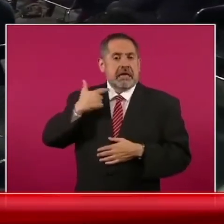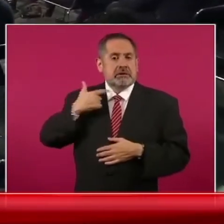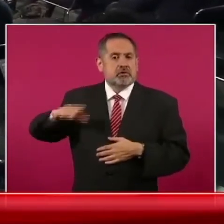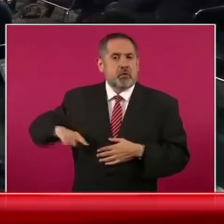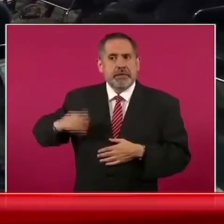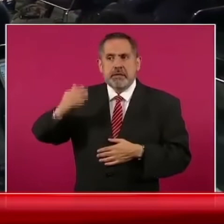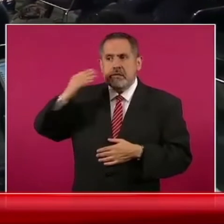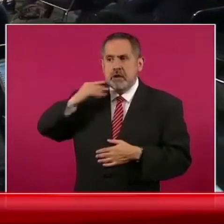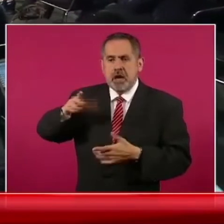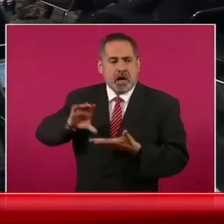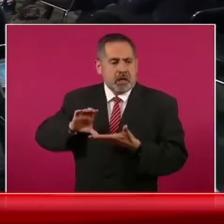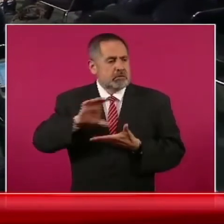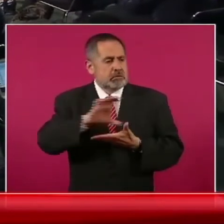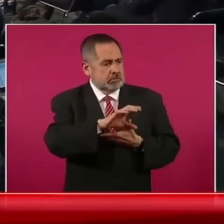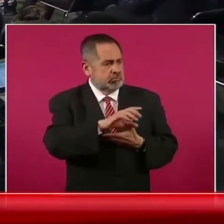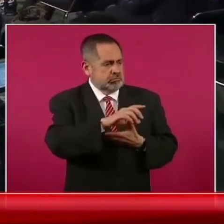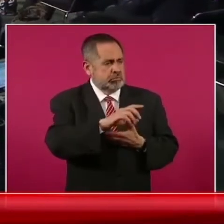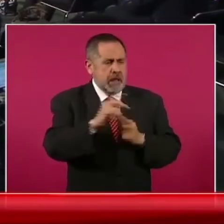créditos